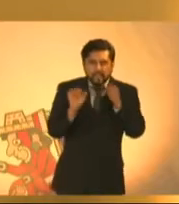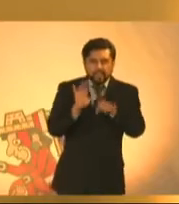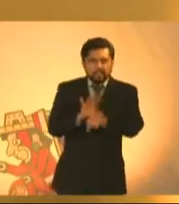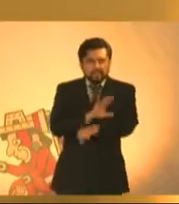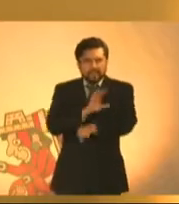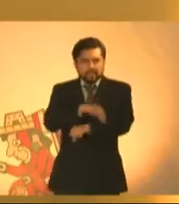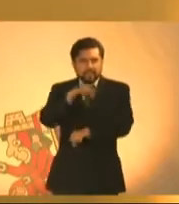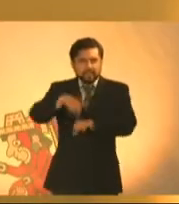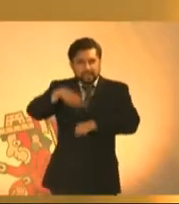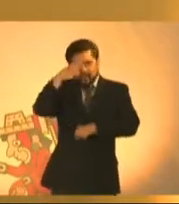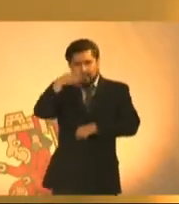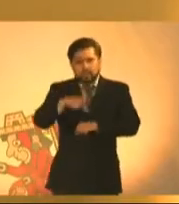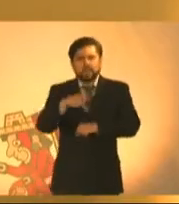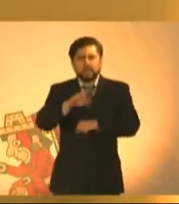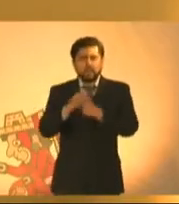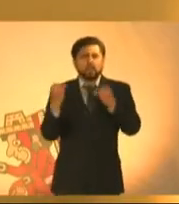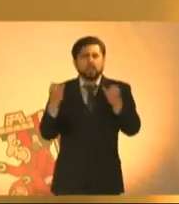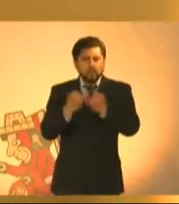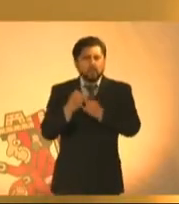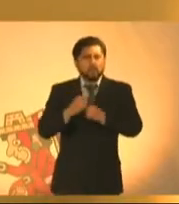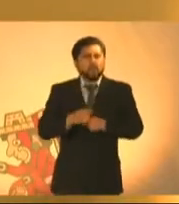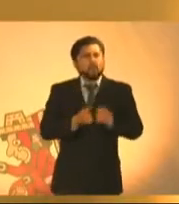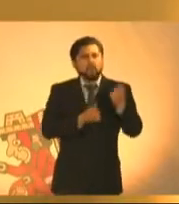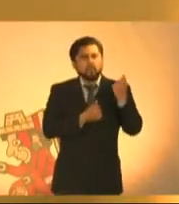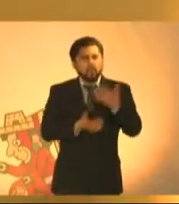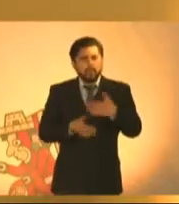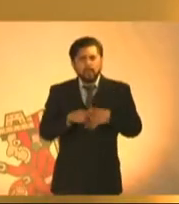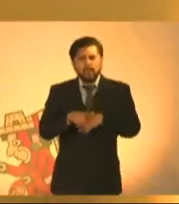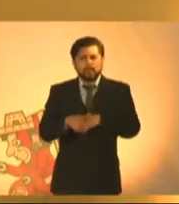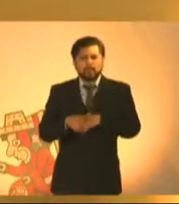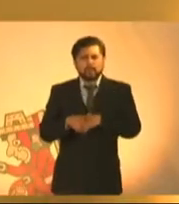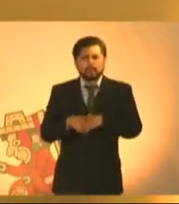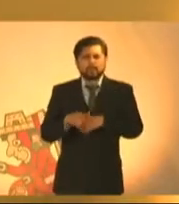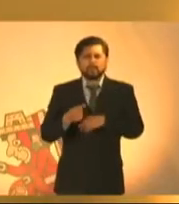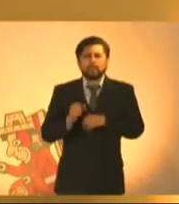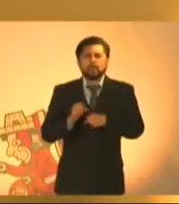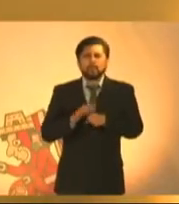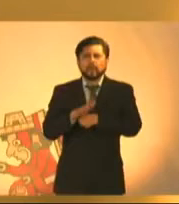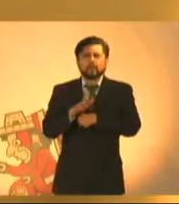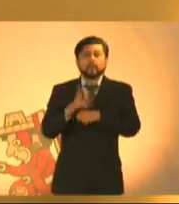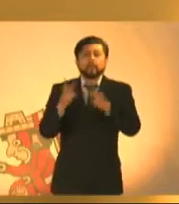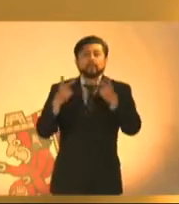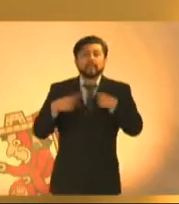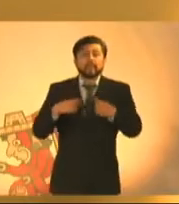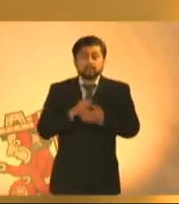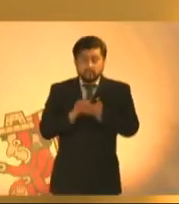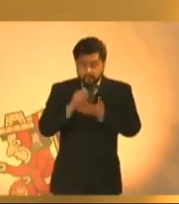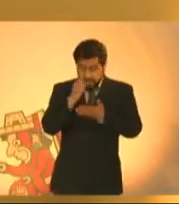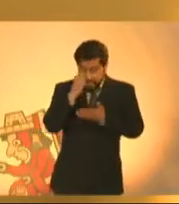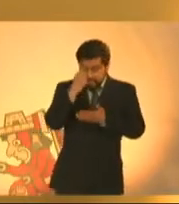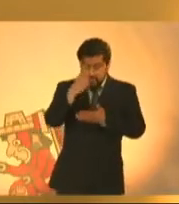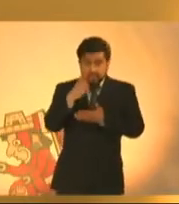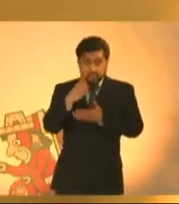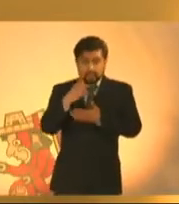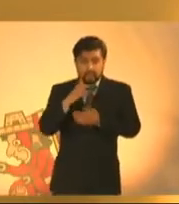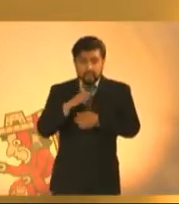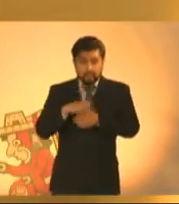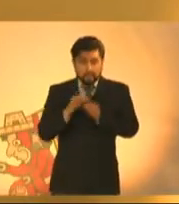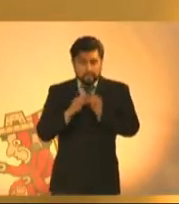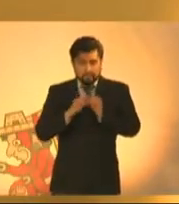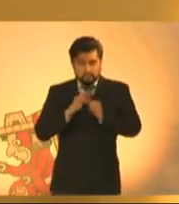pero también nos mandó lo mejor de sí misma que son escritores y fermín es uno de los más